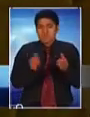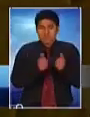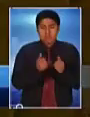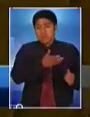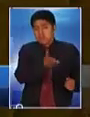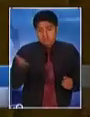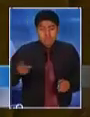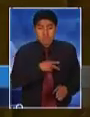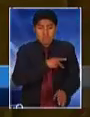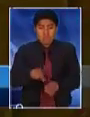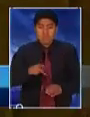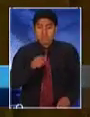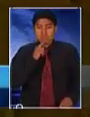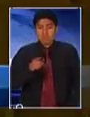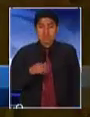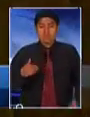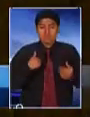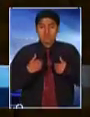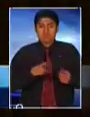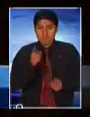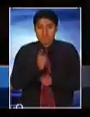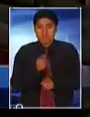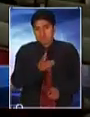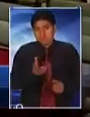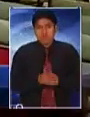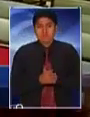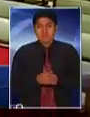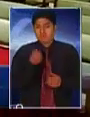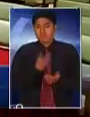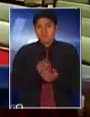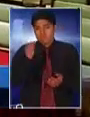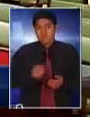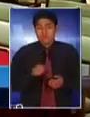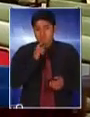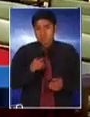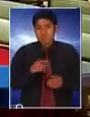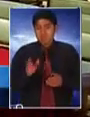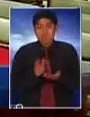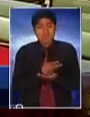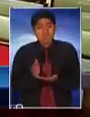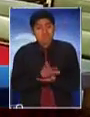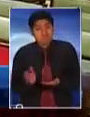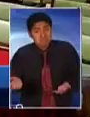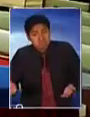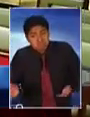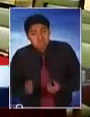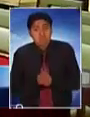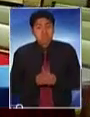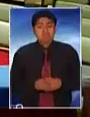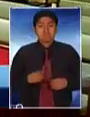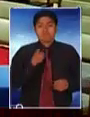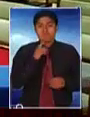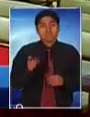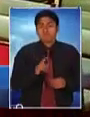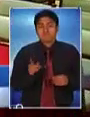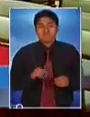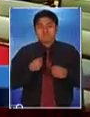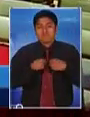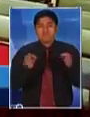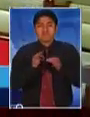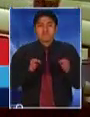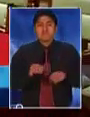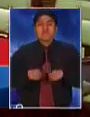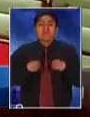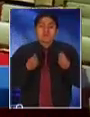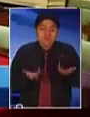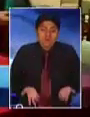compartir con los colegios profesionales y con el congresista electo en este caso. Bueno, sí, hay un ausentismo, no me